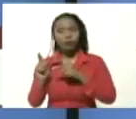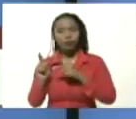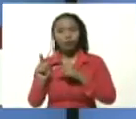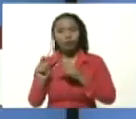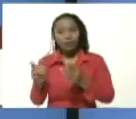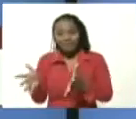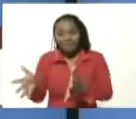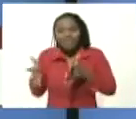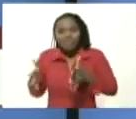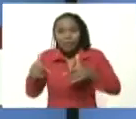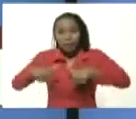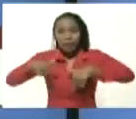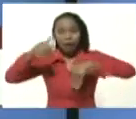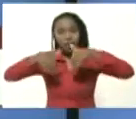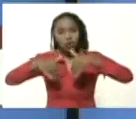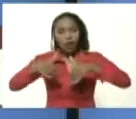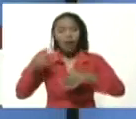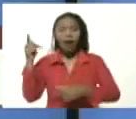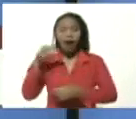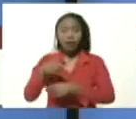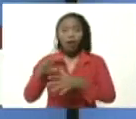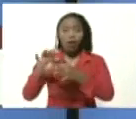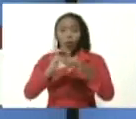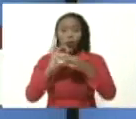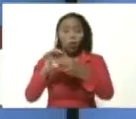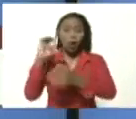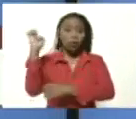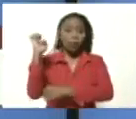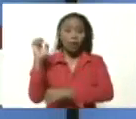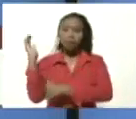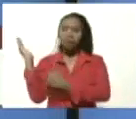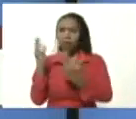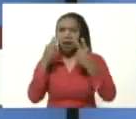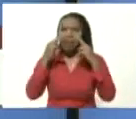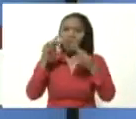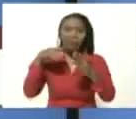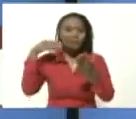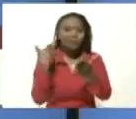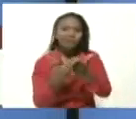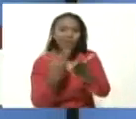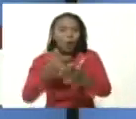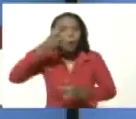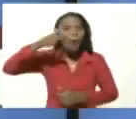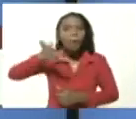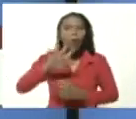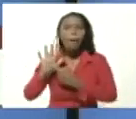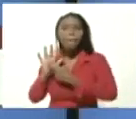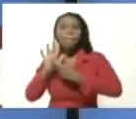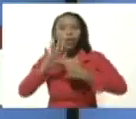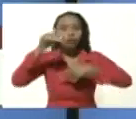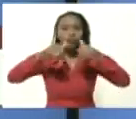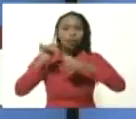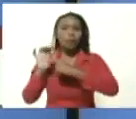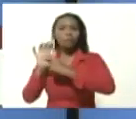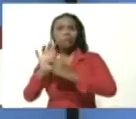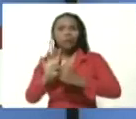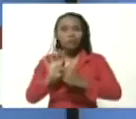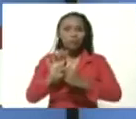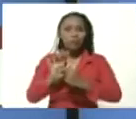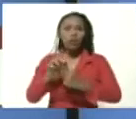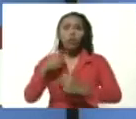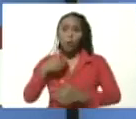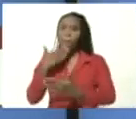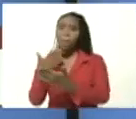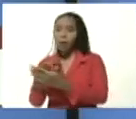ganar estas elecciones y que esté aquí la Unión Europea, que estén todos, que vean cómo un pueblo se manifiesta. Por eso yo le pido a mis compañeros,